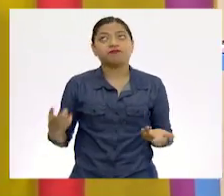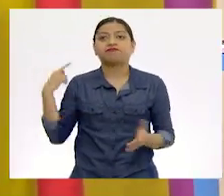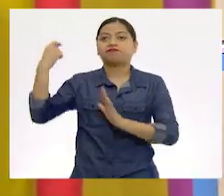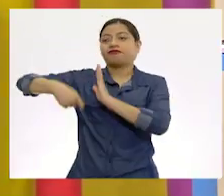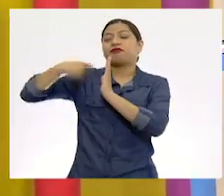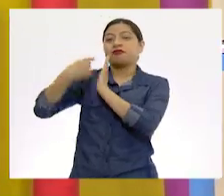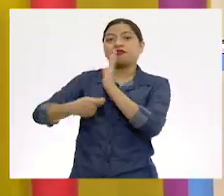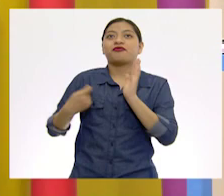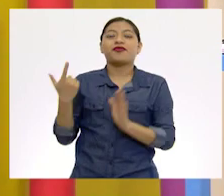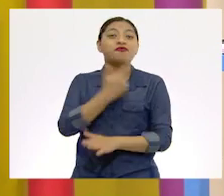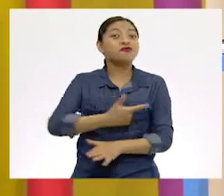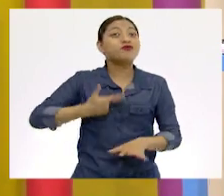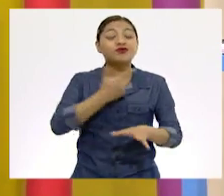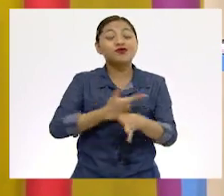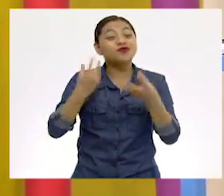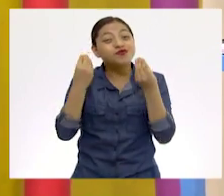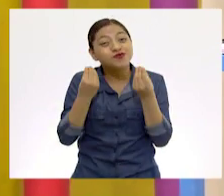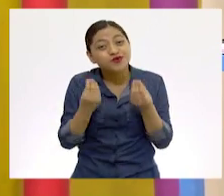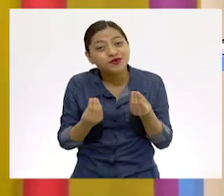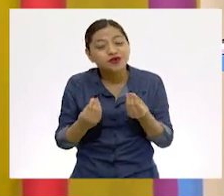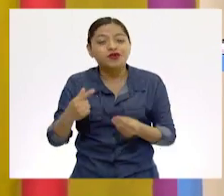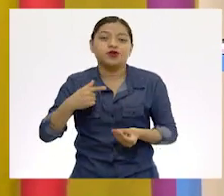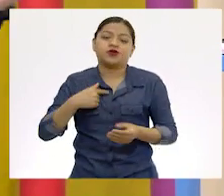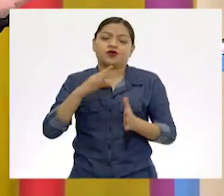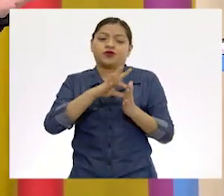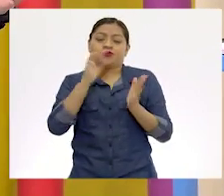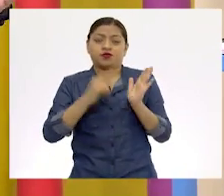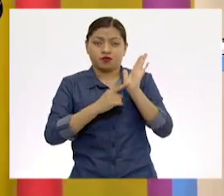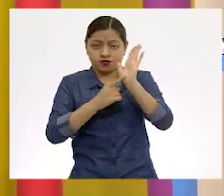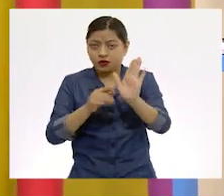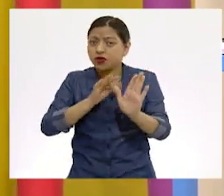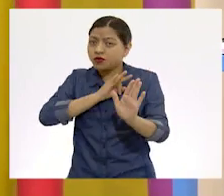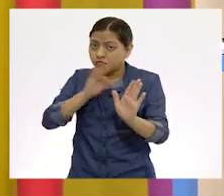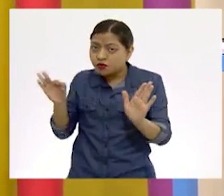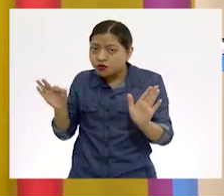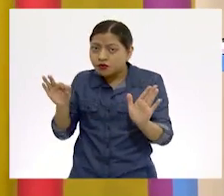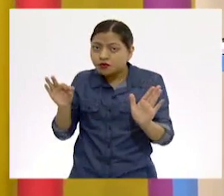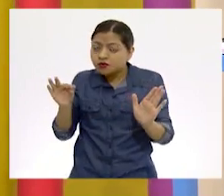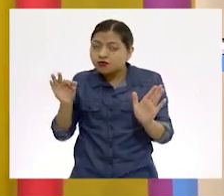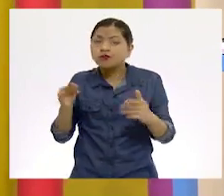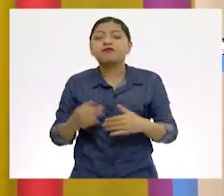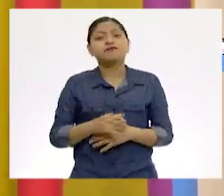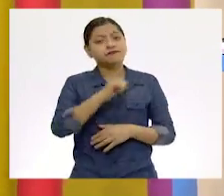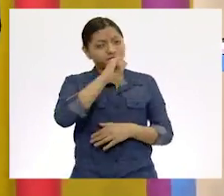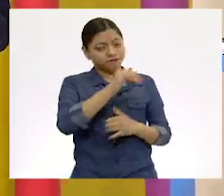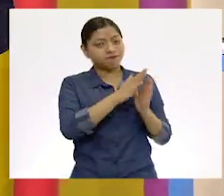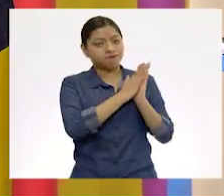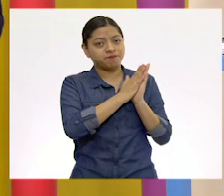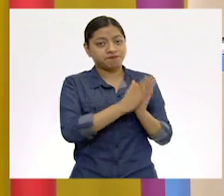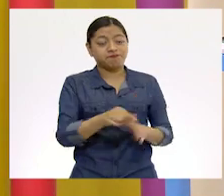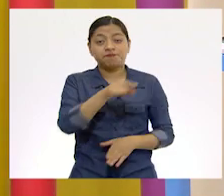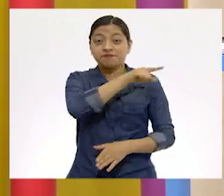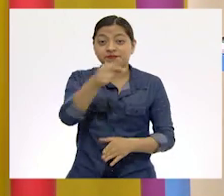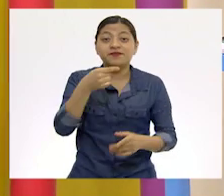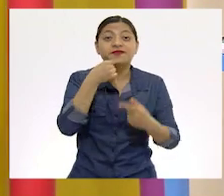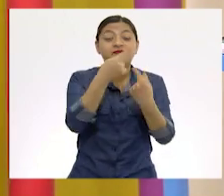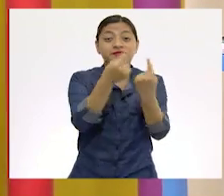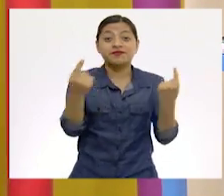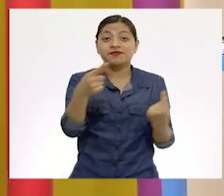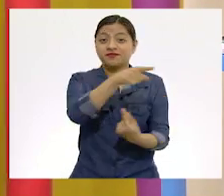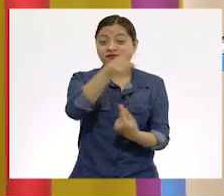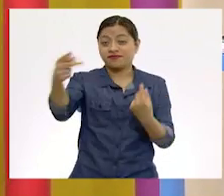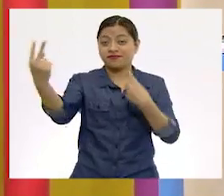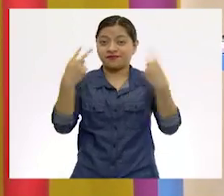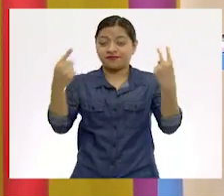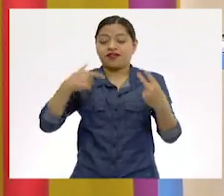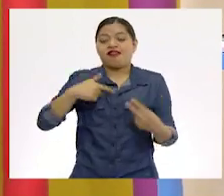video. Y quiero poner un ejemplo, si me permites. Por favor. Para que las niñas y los niños vean más o menos,